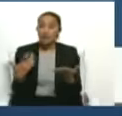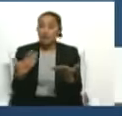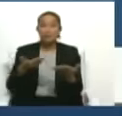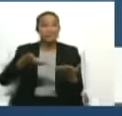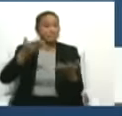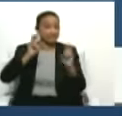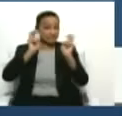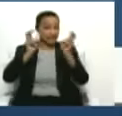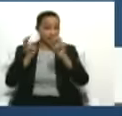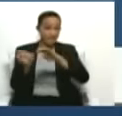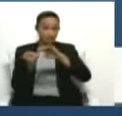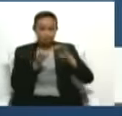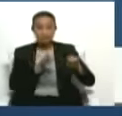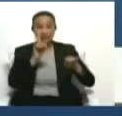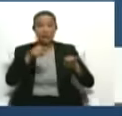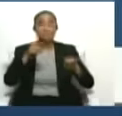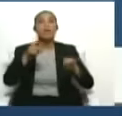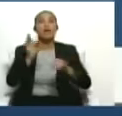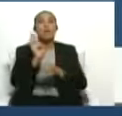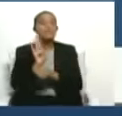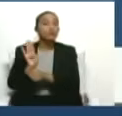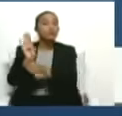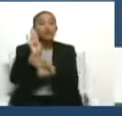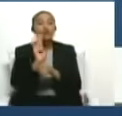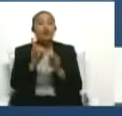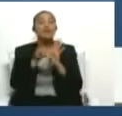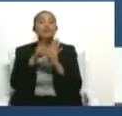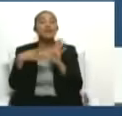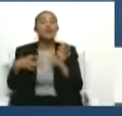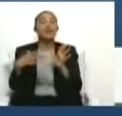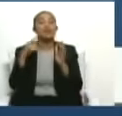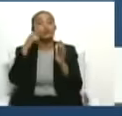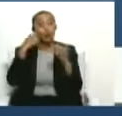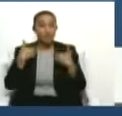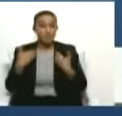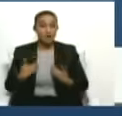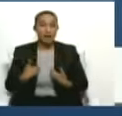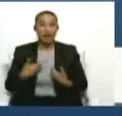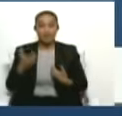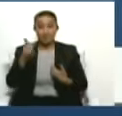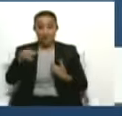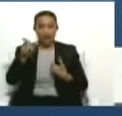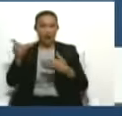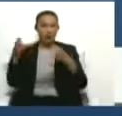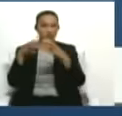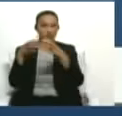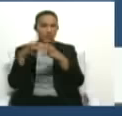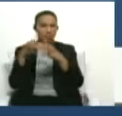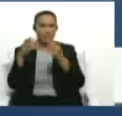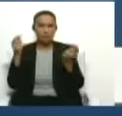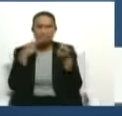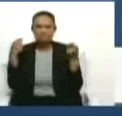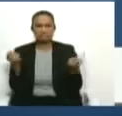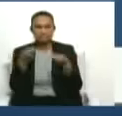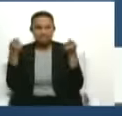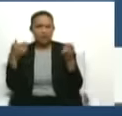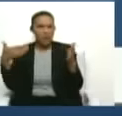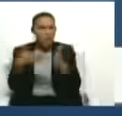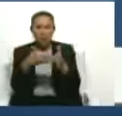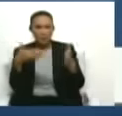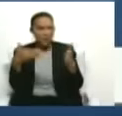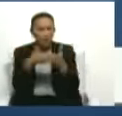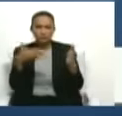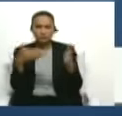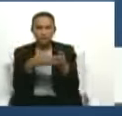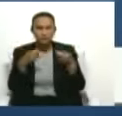Para quienes se dedican a lanzar improperios en campañas de propaganda, yo diría de guerra, ni siquiera de cuarta generación, yo diría de